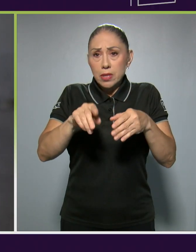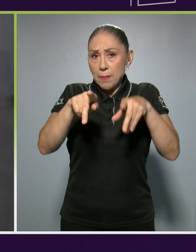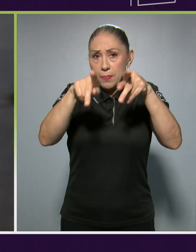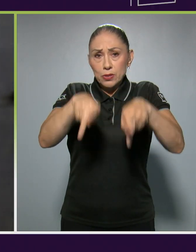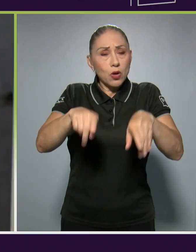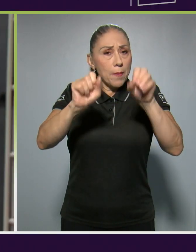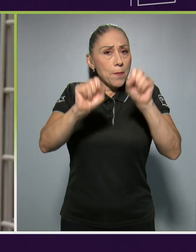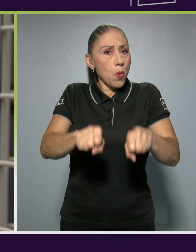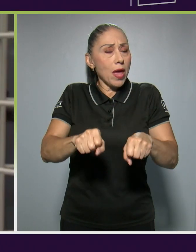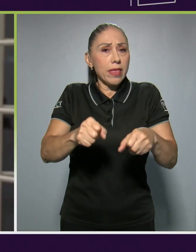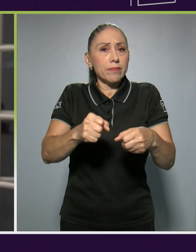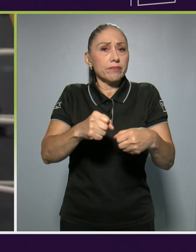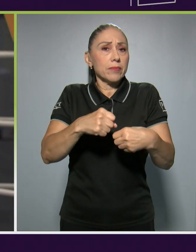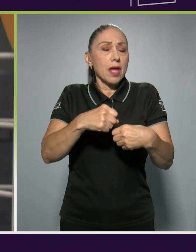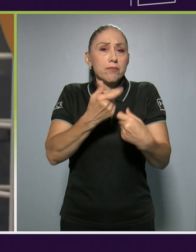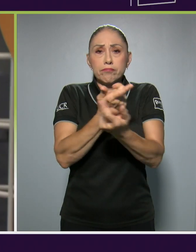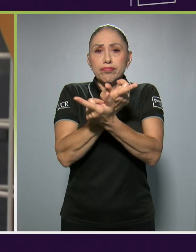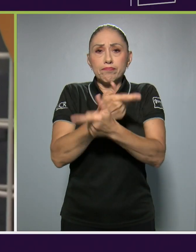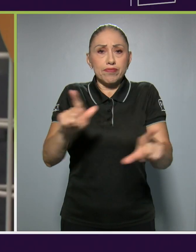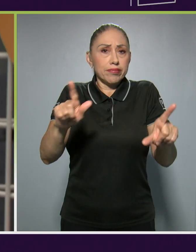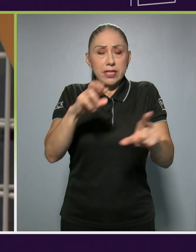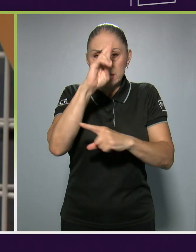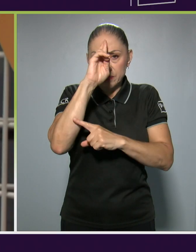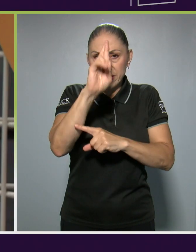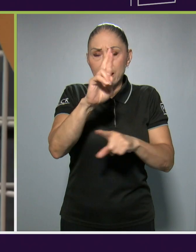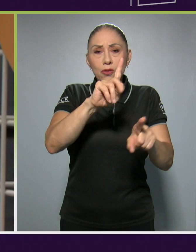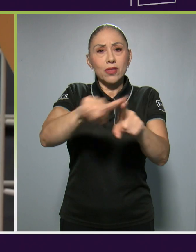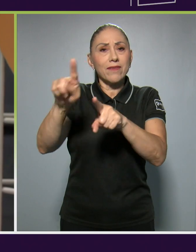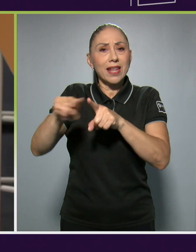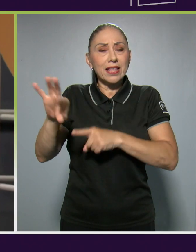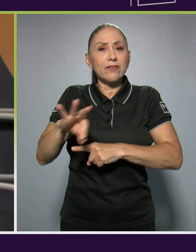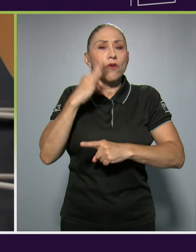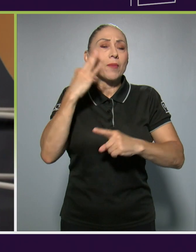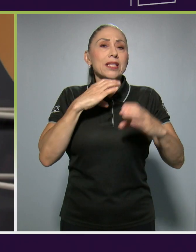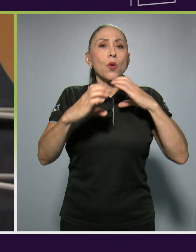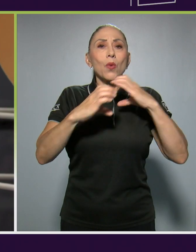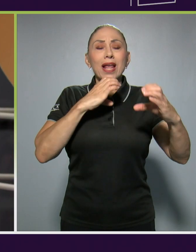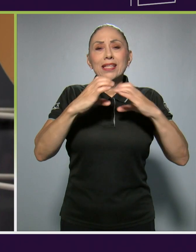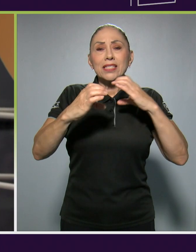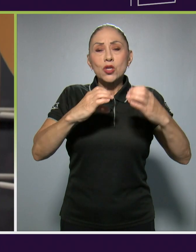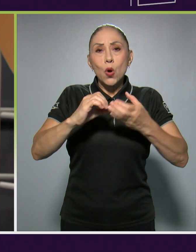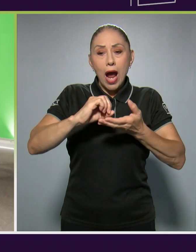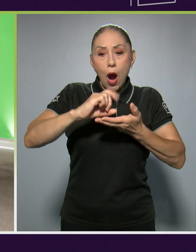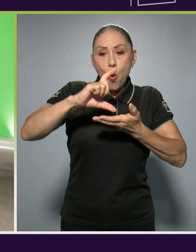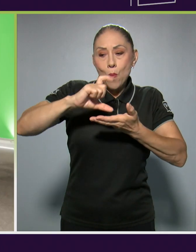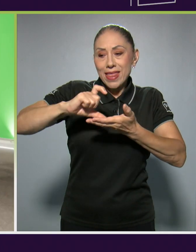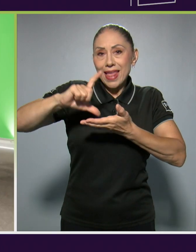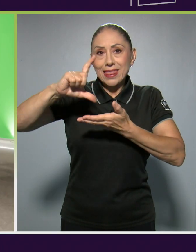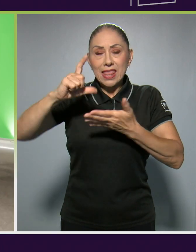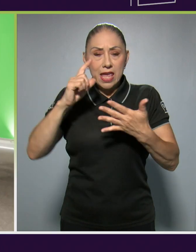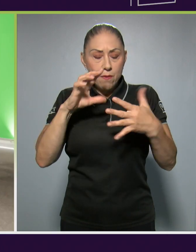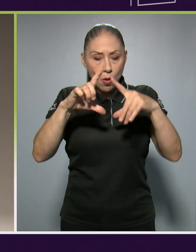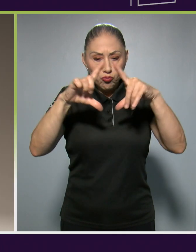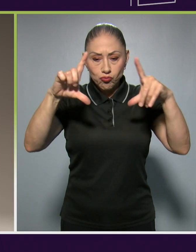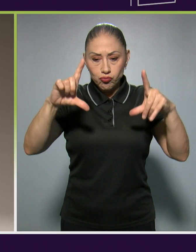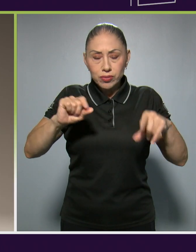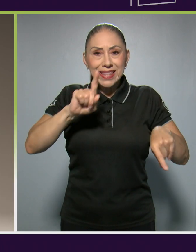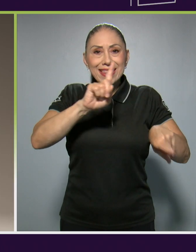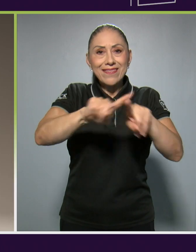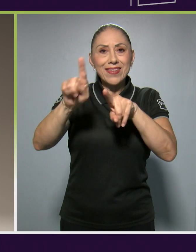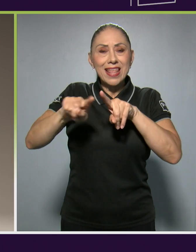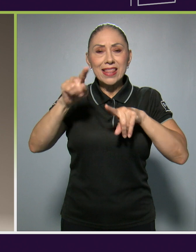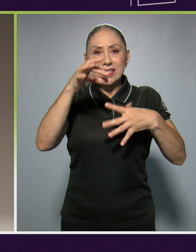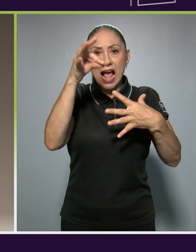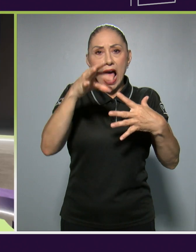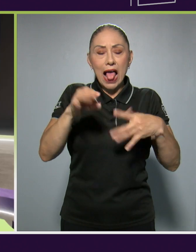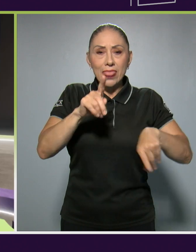hacerse respetando las distintas formas de comunicación aumentativa y alternativa que tenga una persona autista.